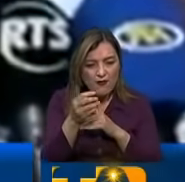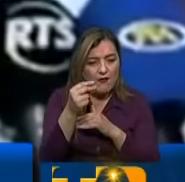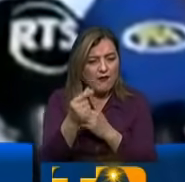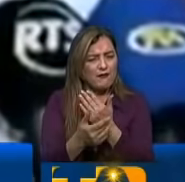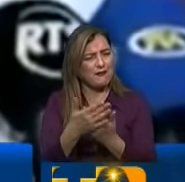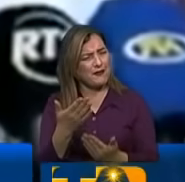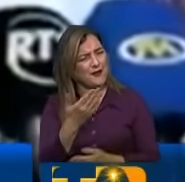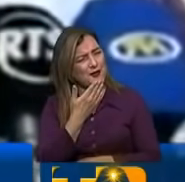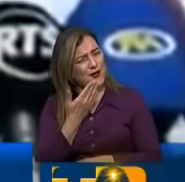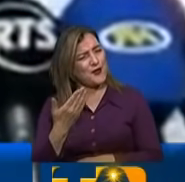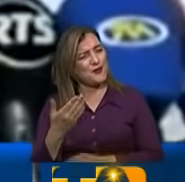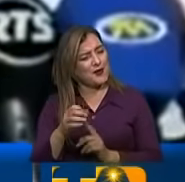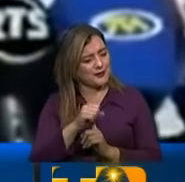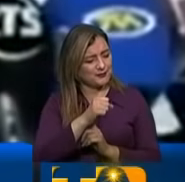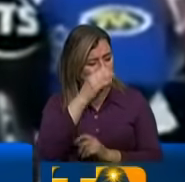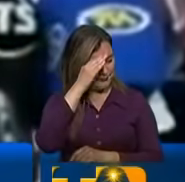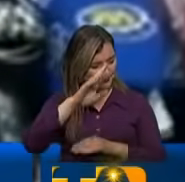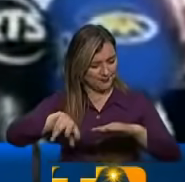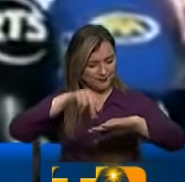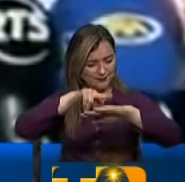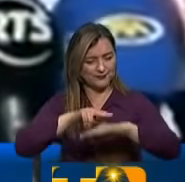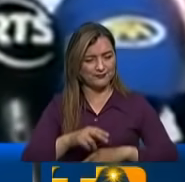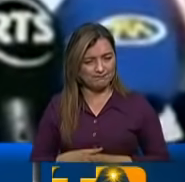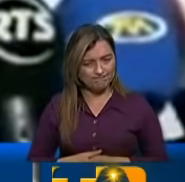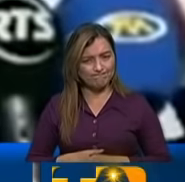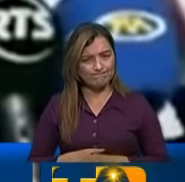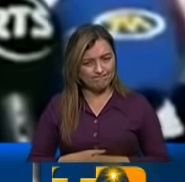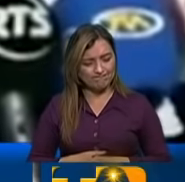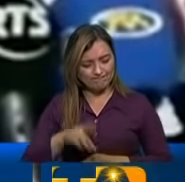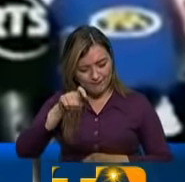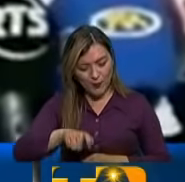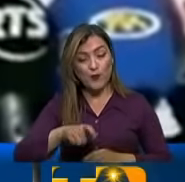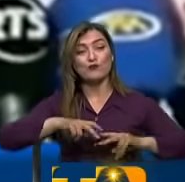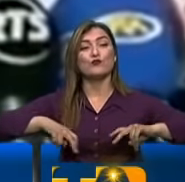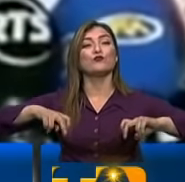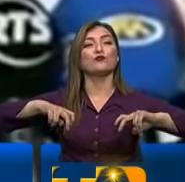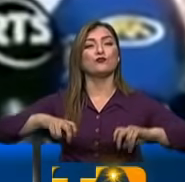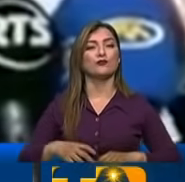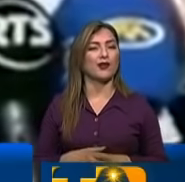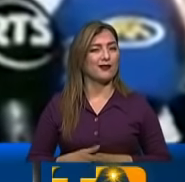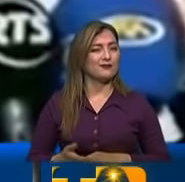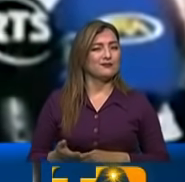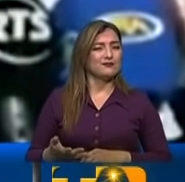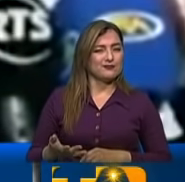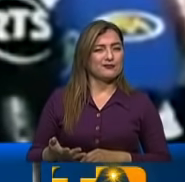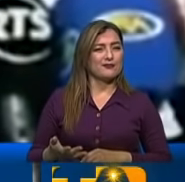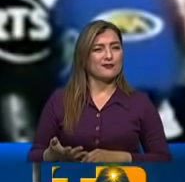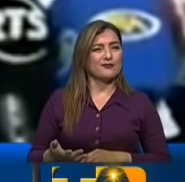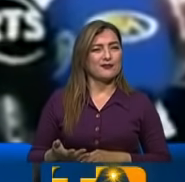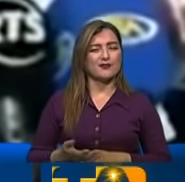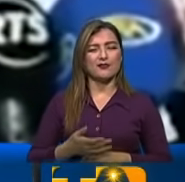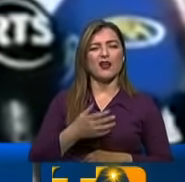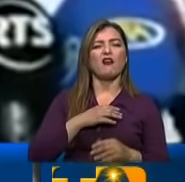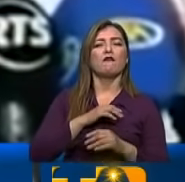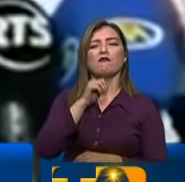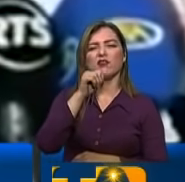electrónico al sistema de la Policía Nacional. Este hecho tiene que ser investigado porque constituye una ofensa a la memoria de